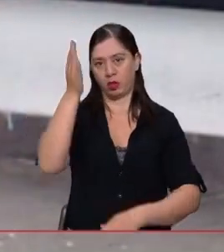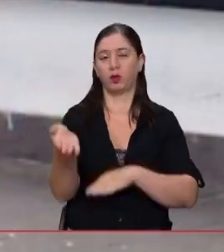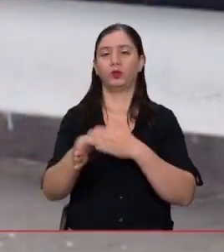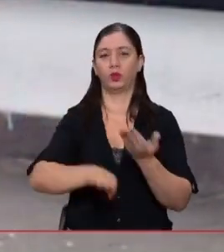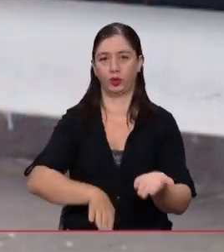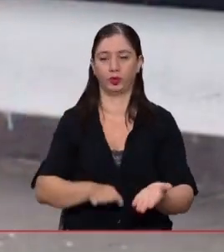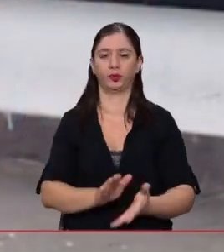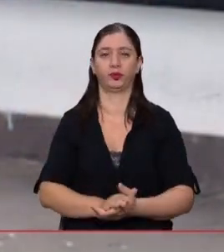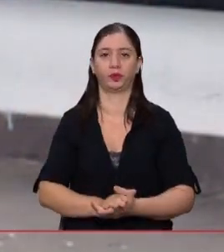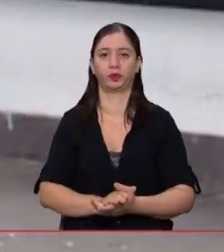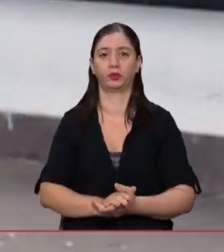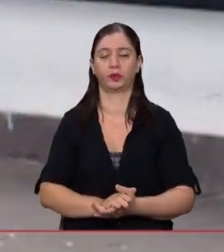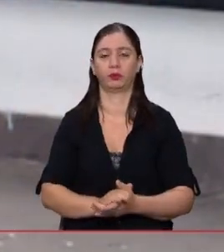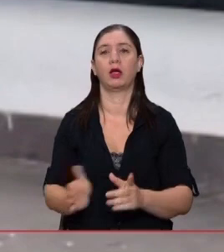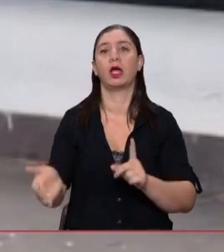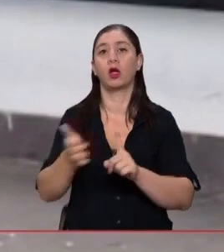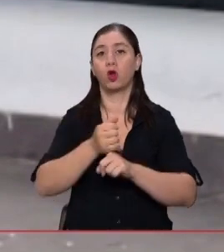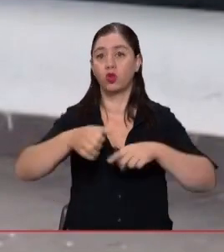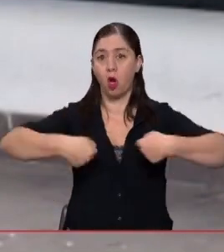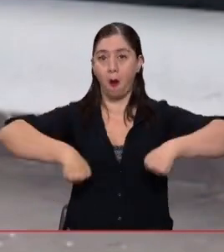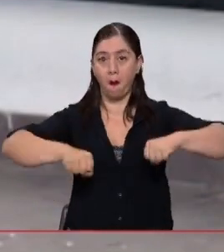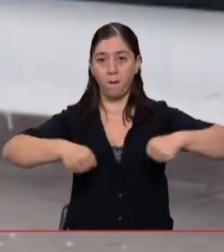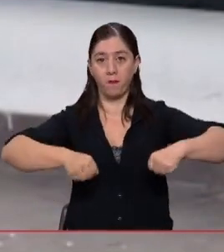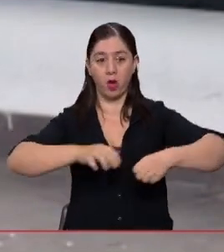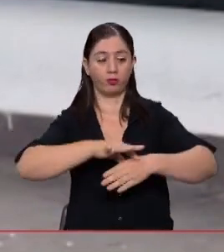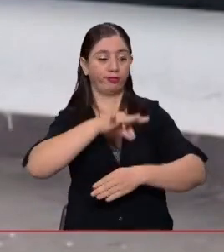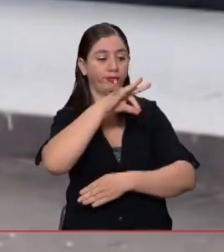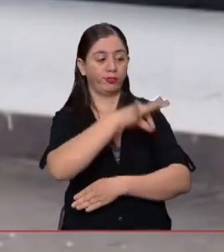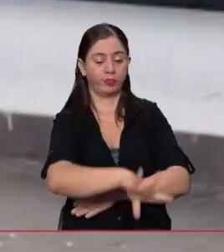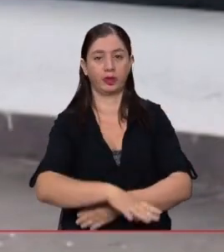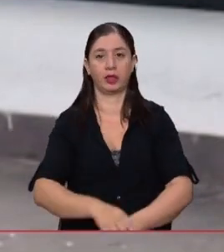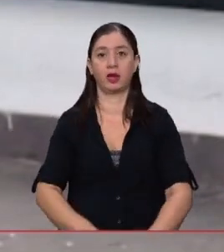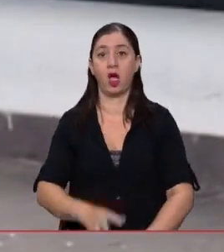lugar se encontró una motocicleta abandonada y el